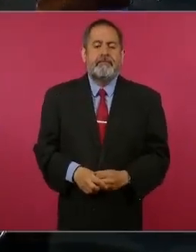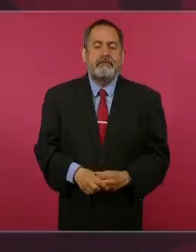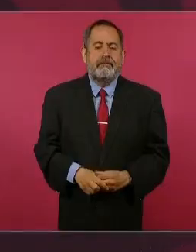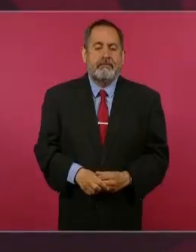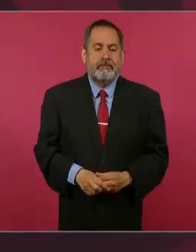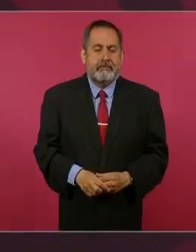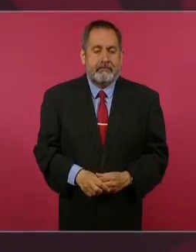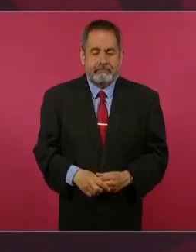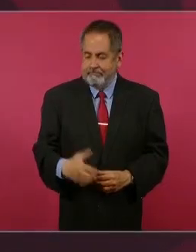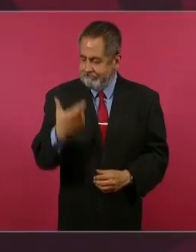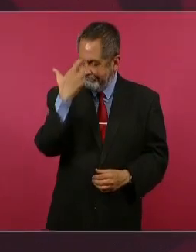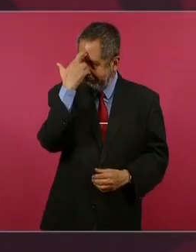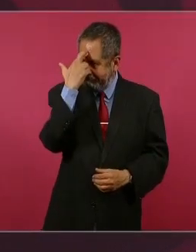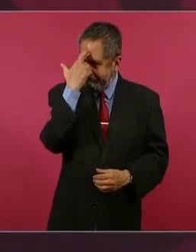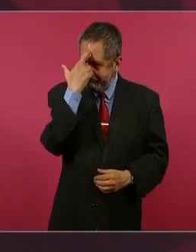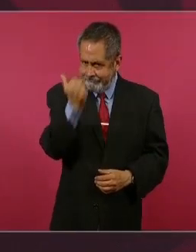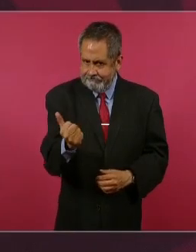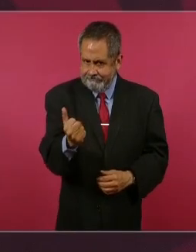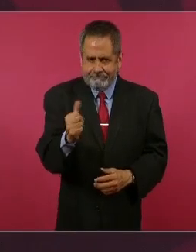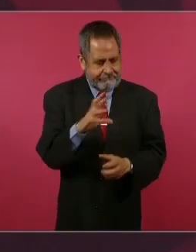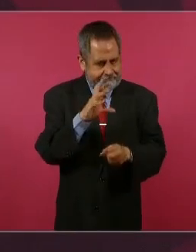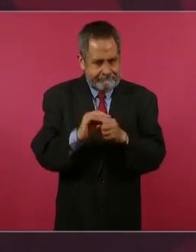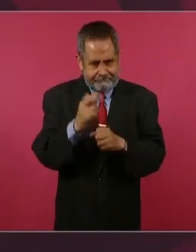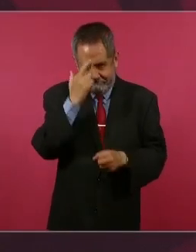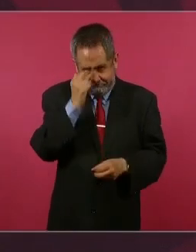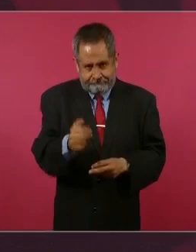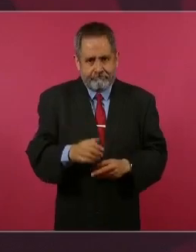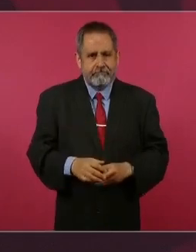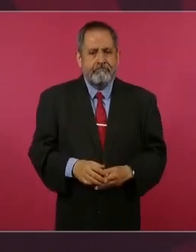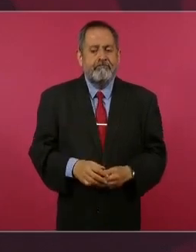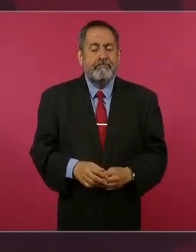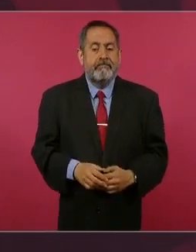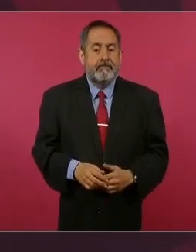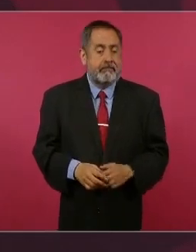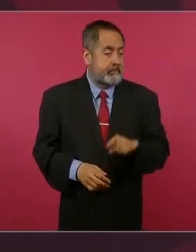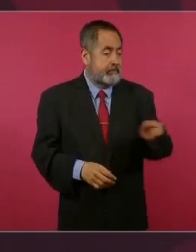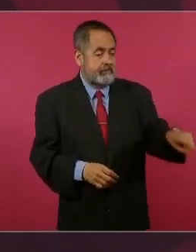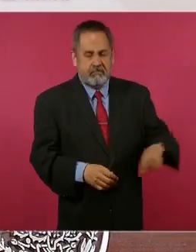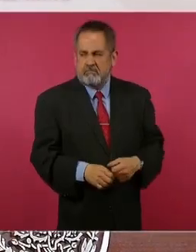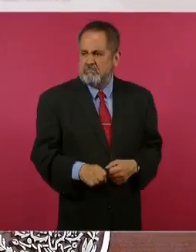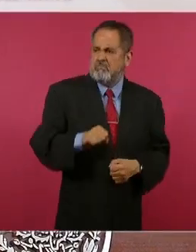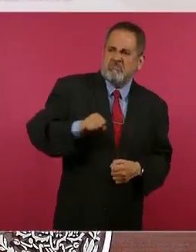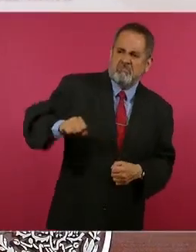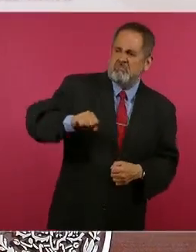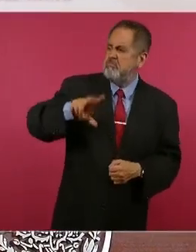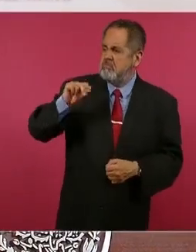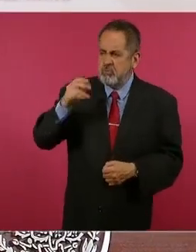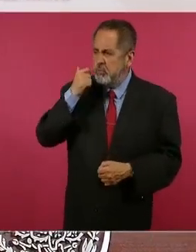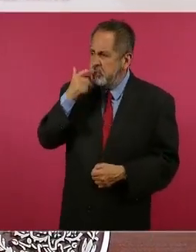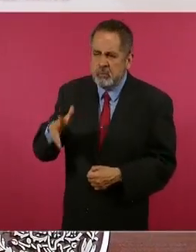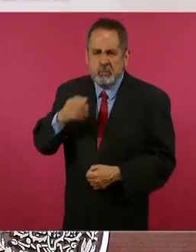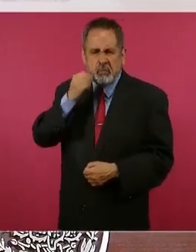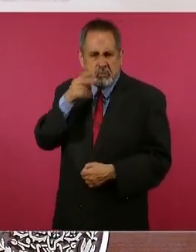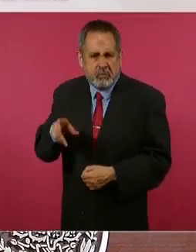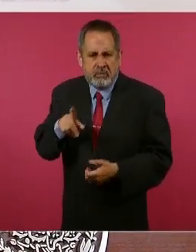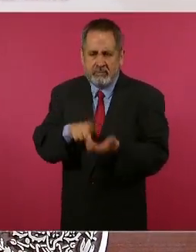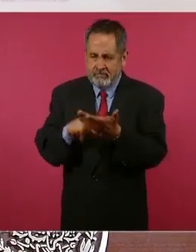tienes toda la razón hay quienes se oponen a estas reformas